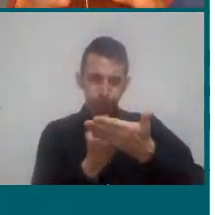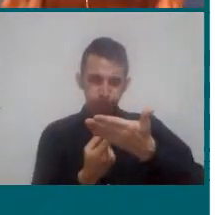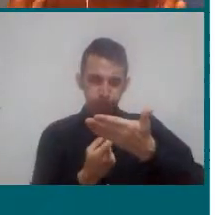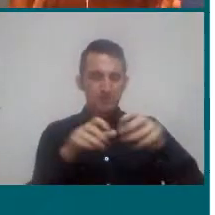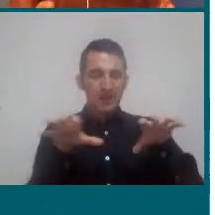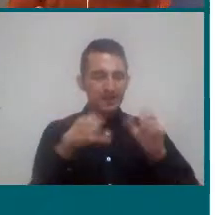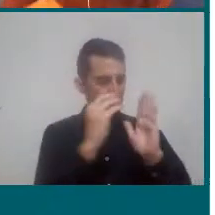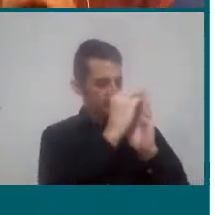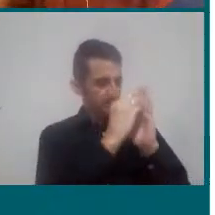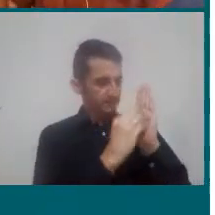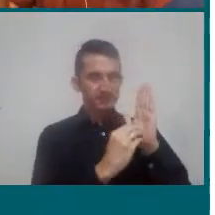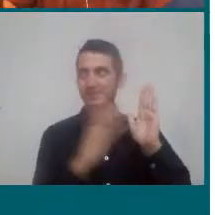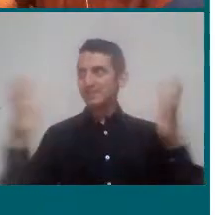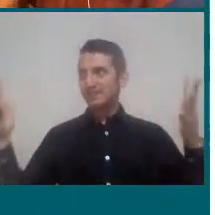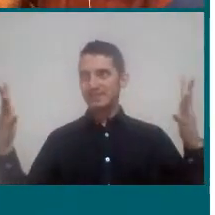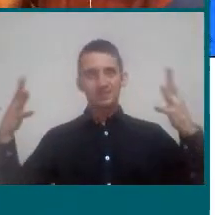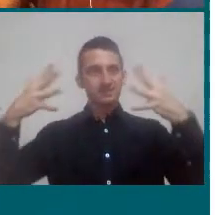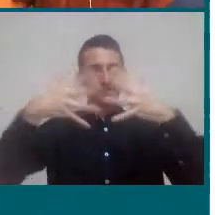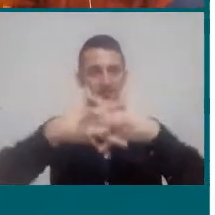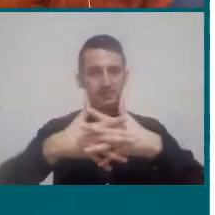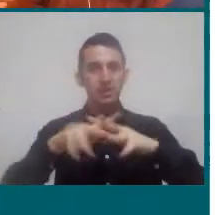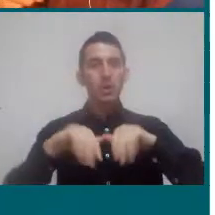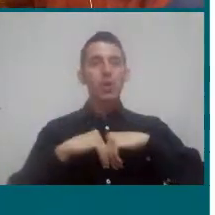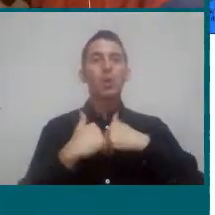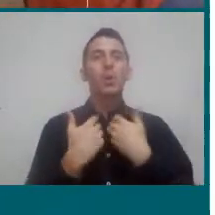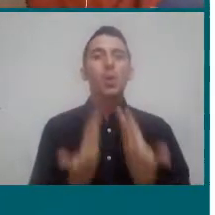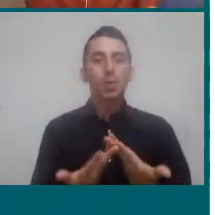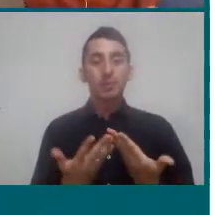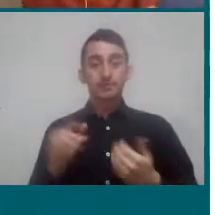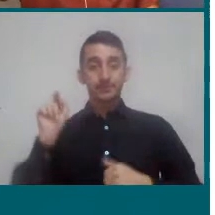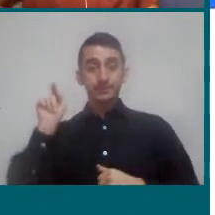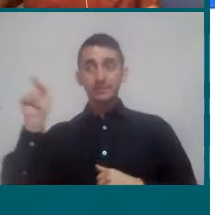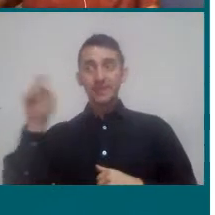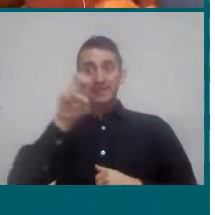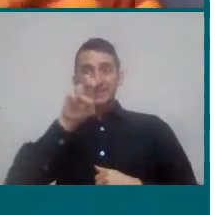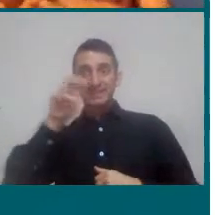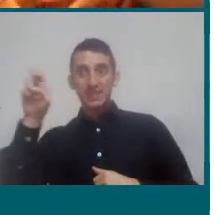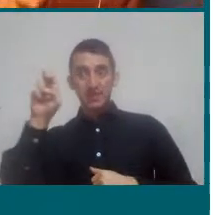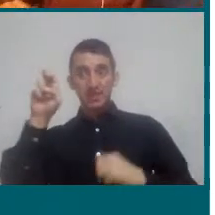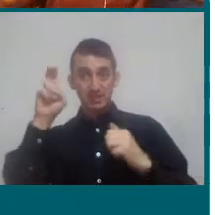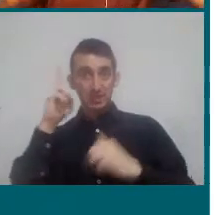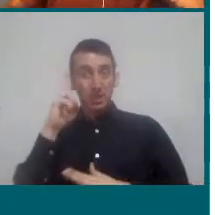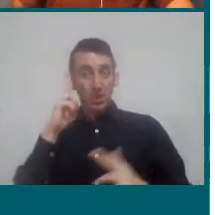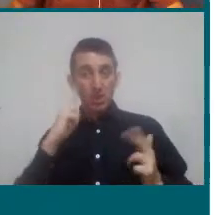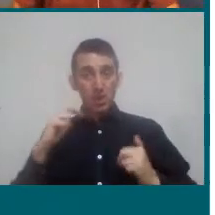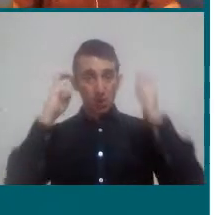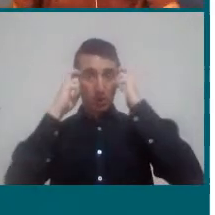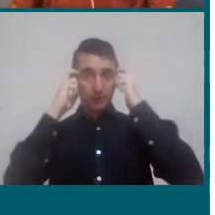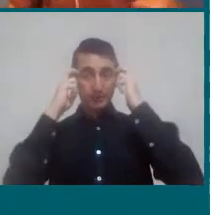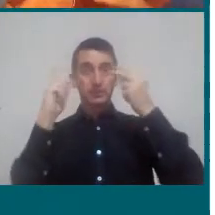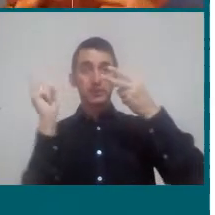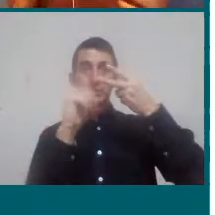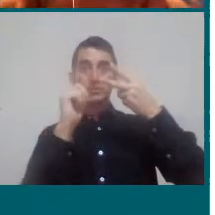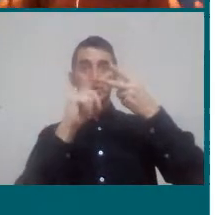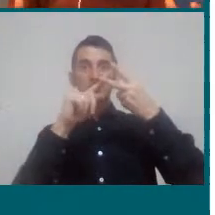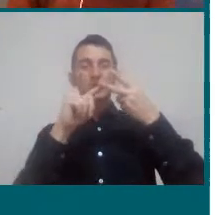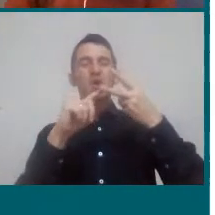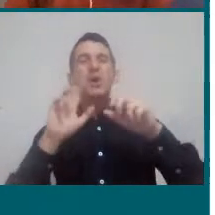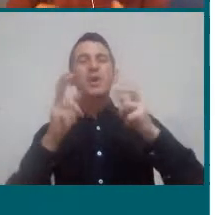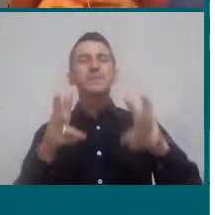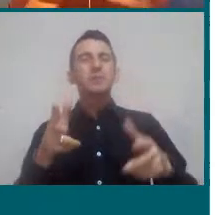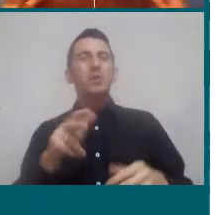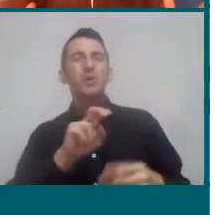las mezclamos. Por un lado, cruzamos el nivel cognitivo con el nivel de abstracción. Por